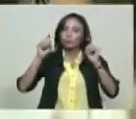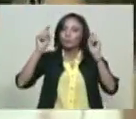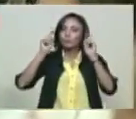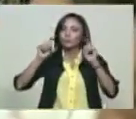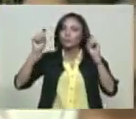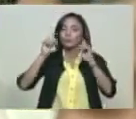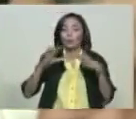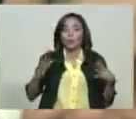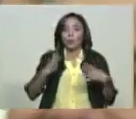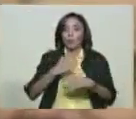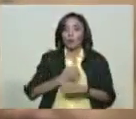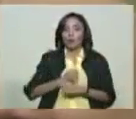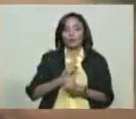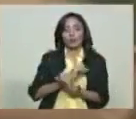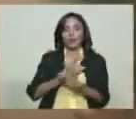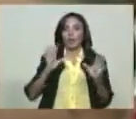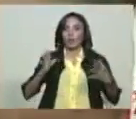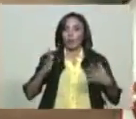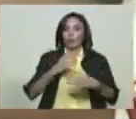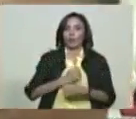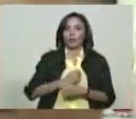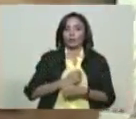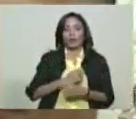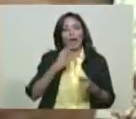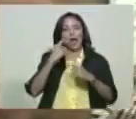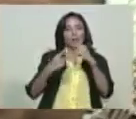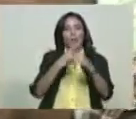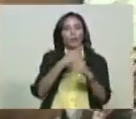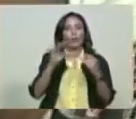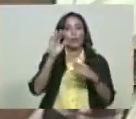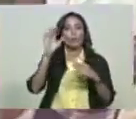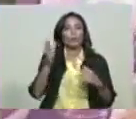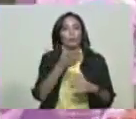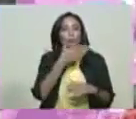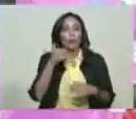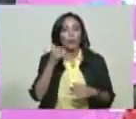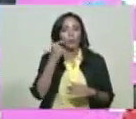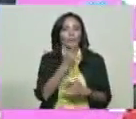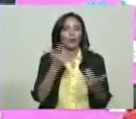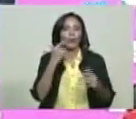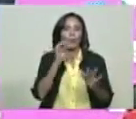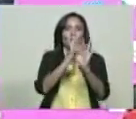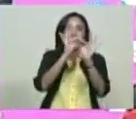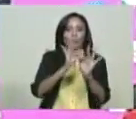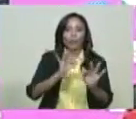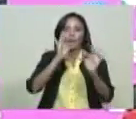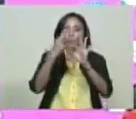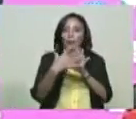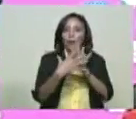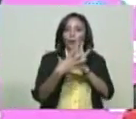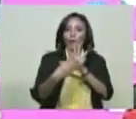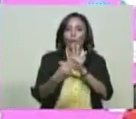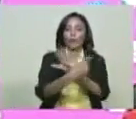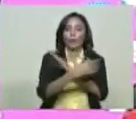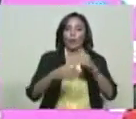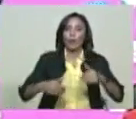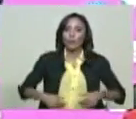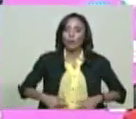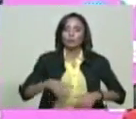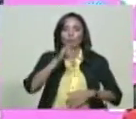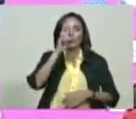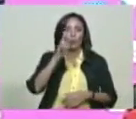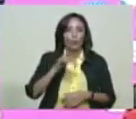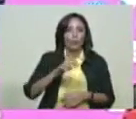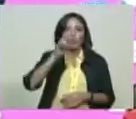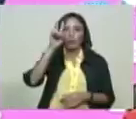y confiar en la cosecha confiar lo que surge del esfuerzo diario